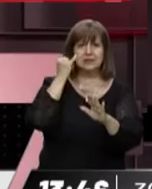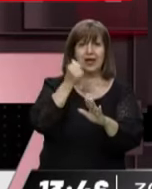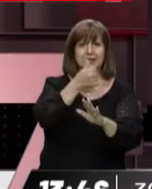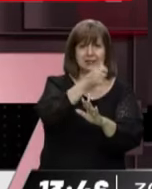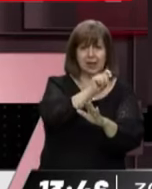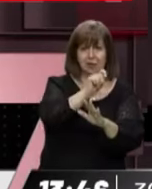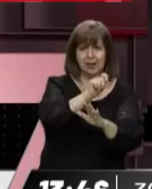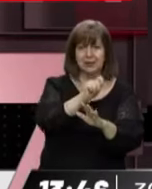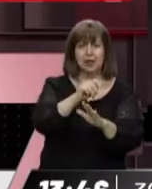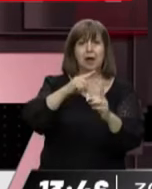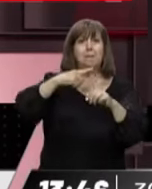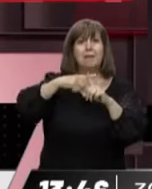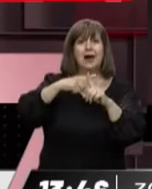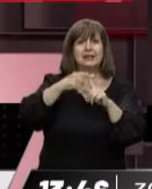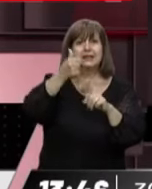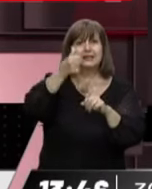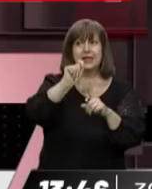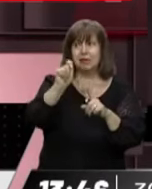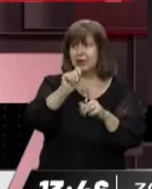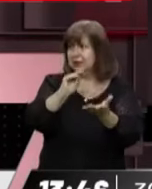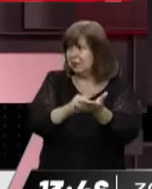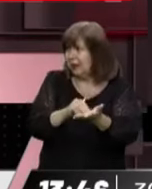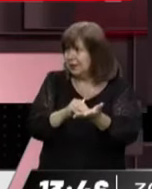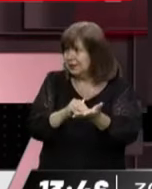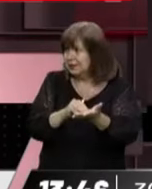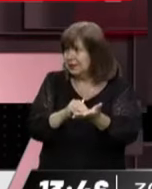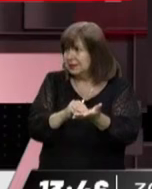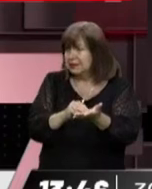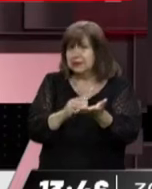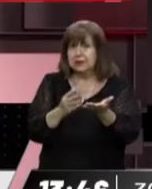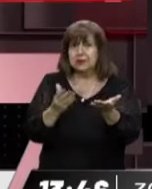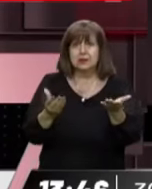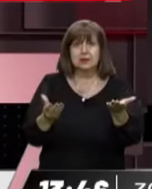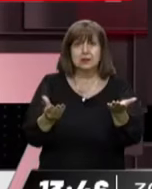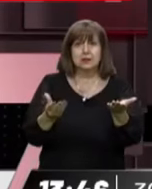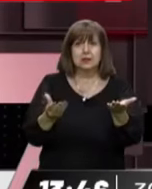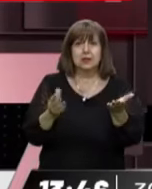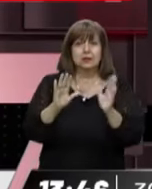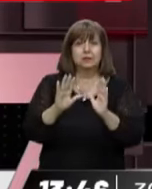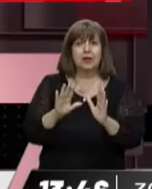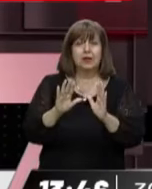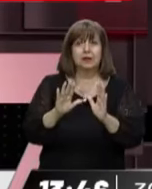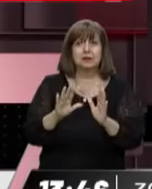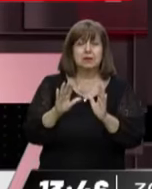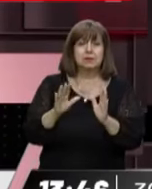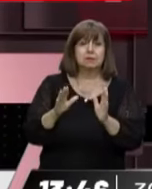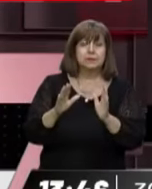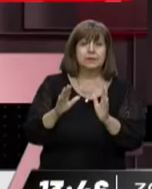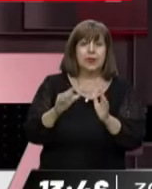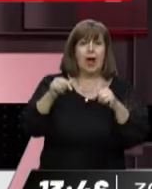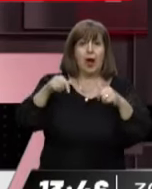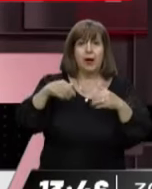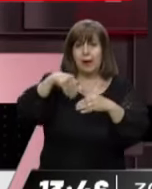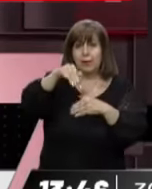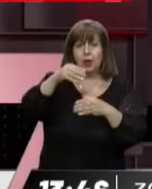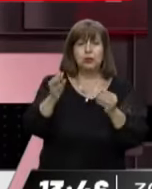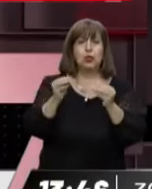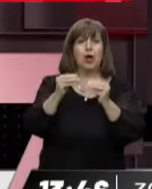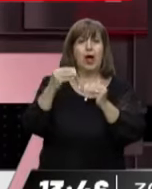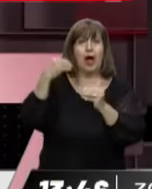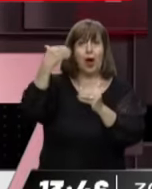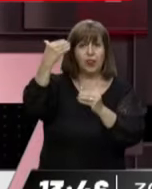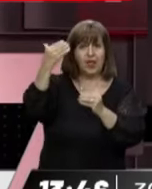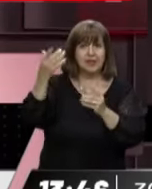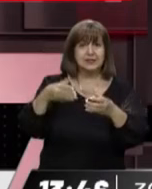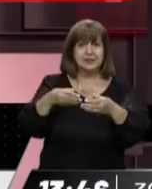Estamos esperando a ver qué dicen de allá de El Salvador con la audiencia que se había